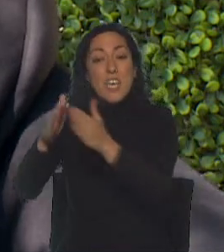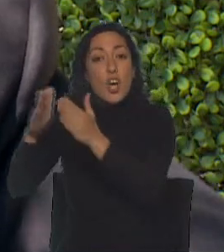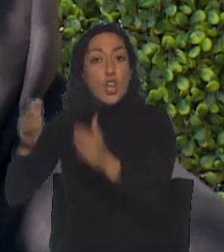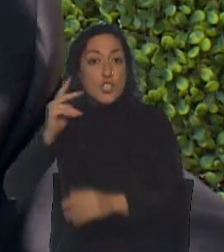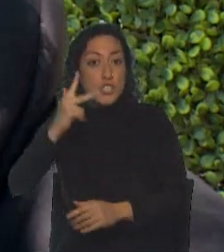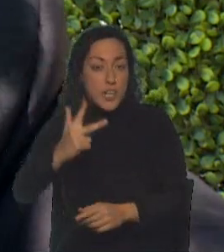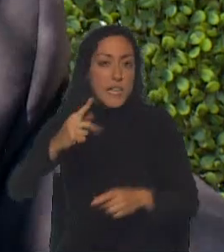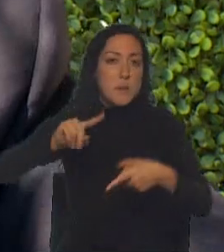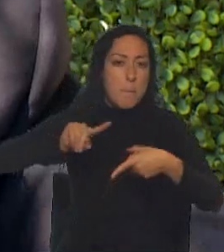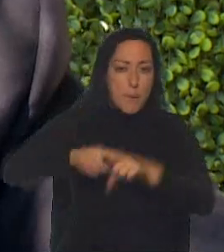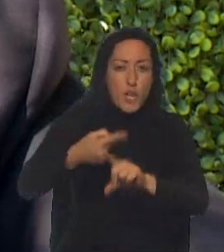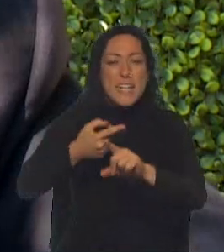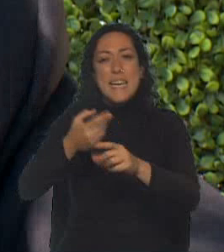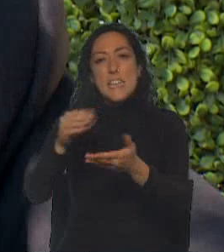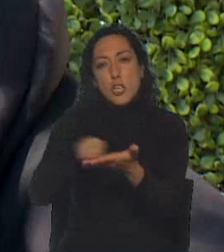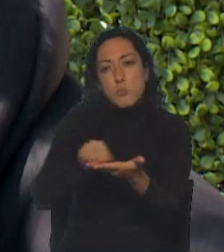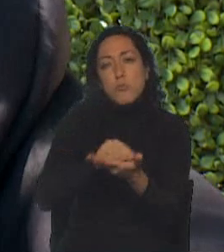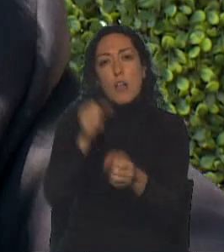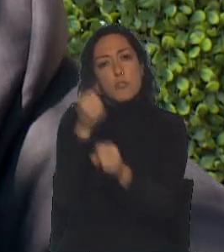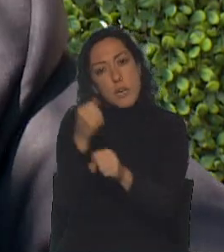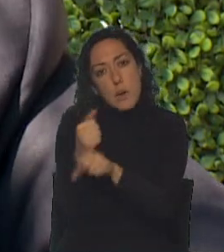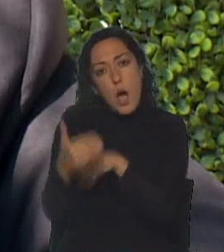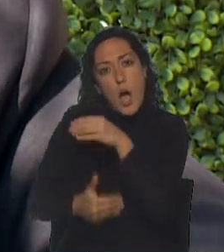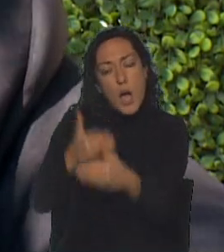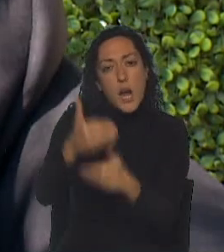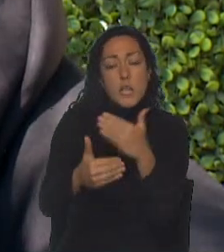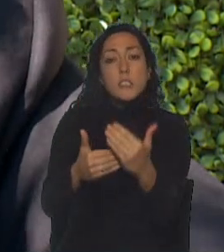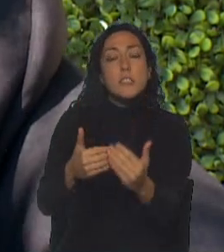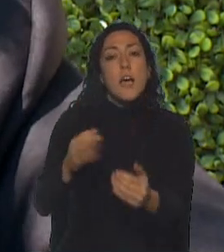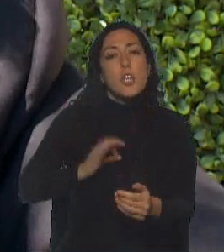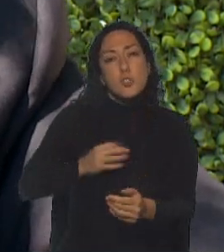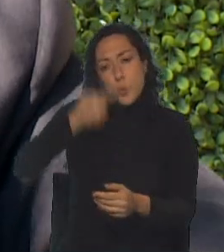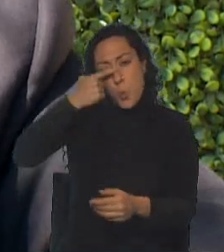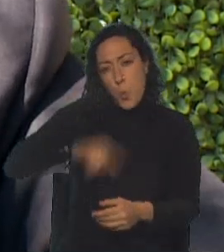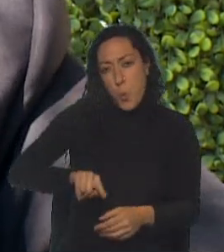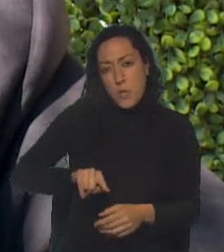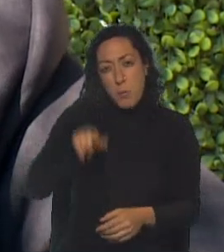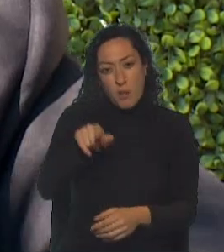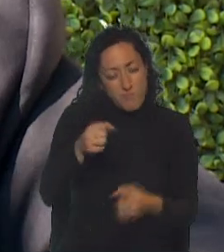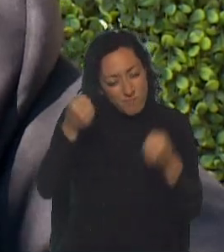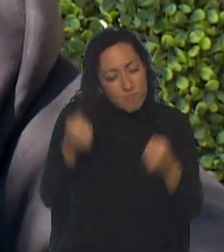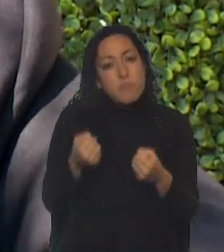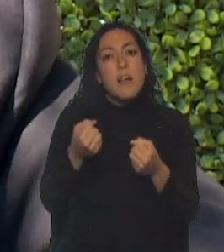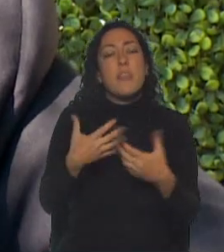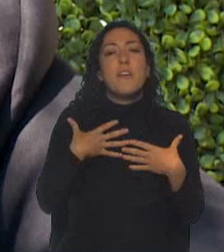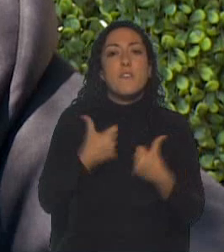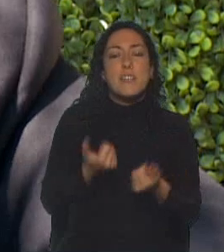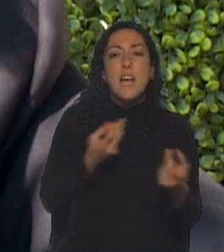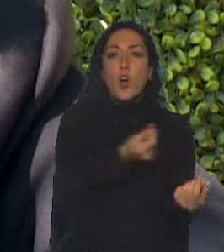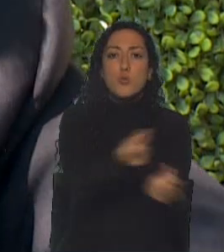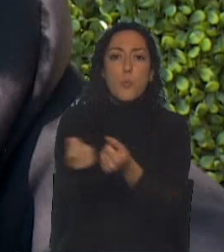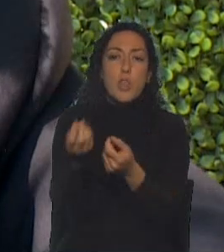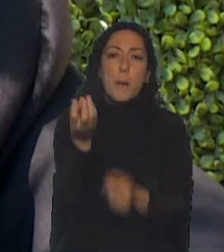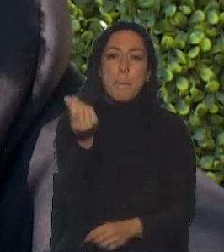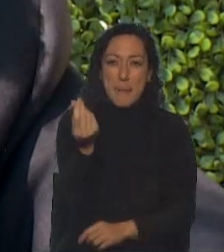política sentado en su banca en los últimos años se había dedicado a la defensa de los precios de los consumidores a través